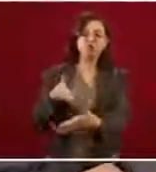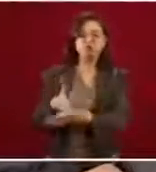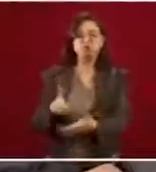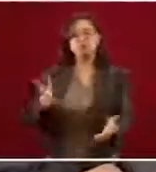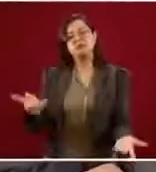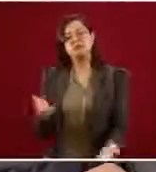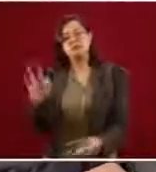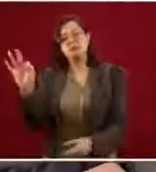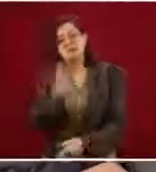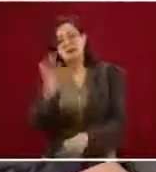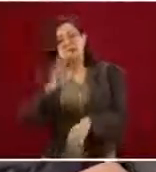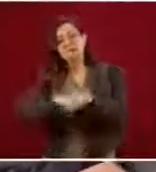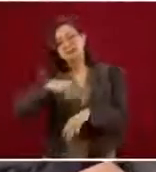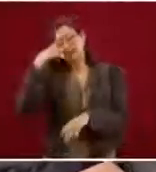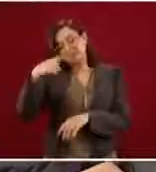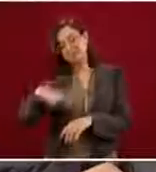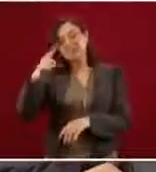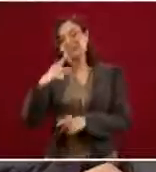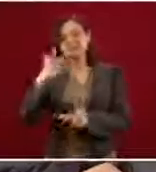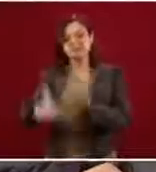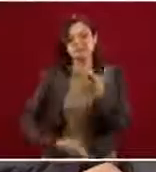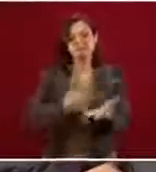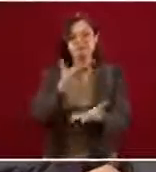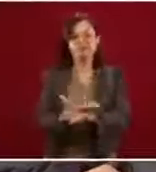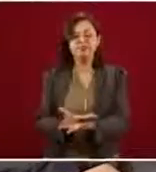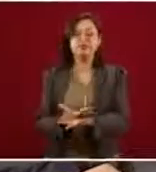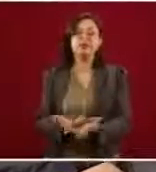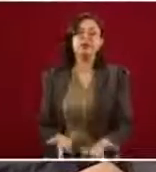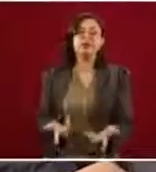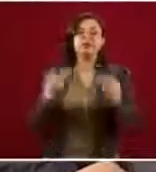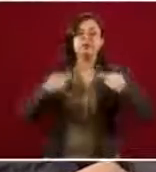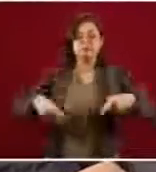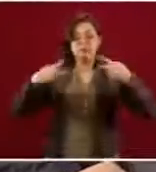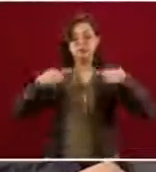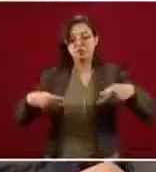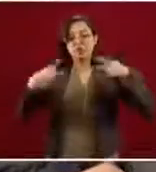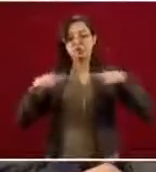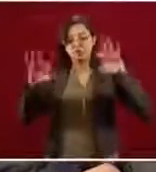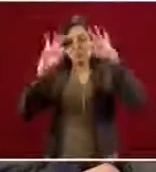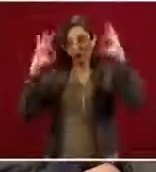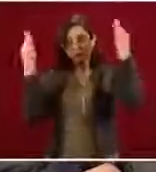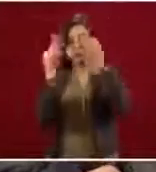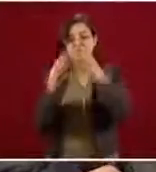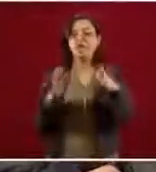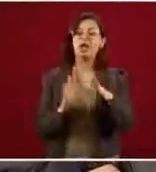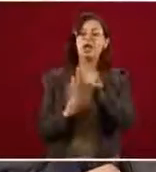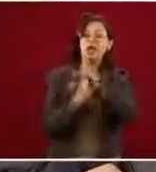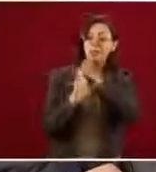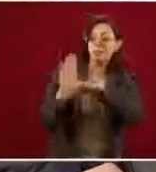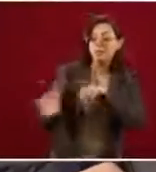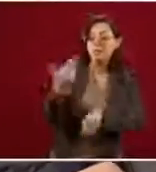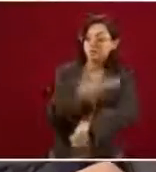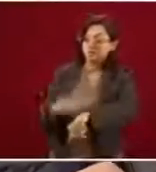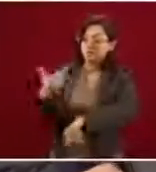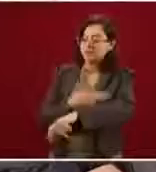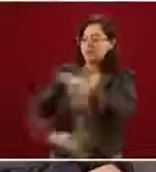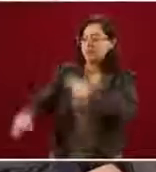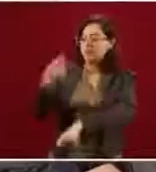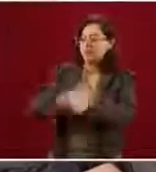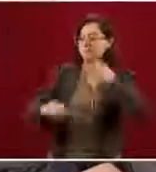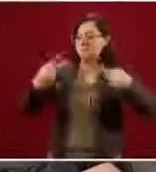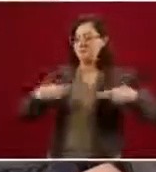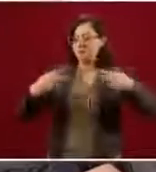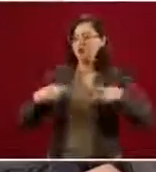una política en la cual hubiera más agentes de migración ayudando a agilizar los trámites para que ingresen de